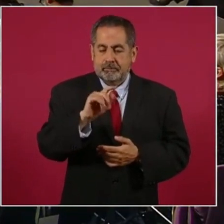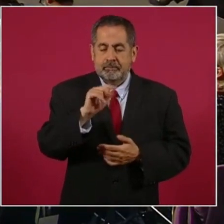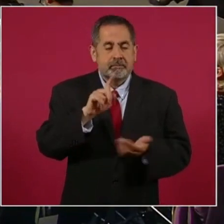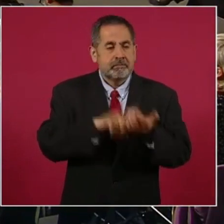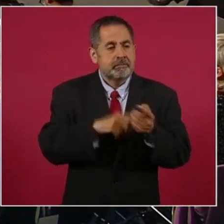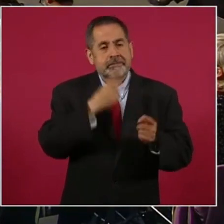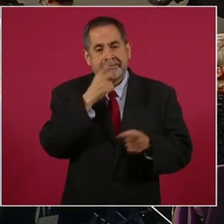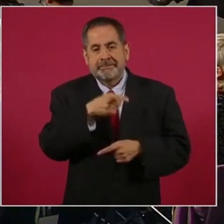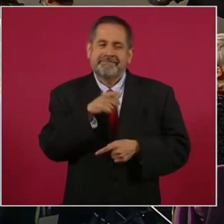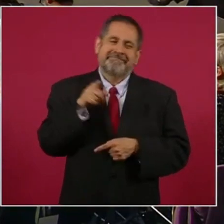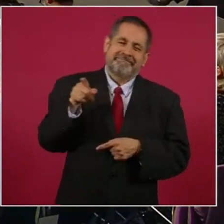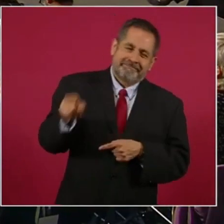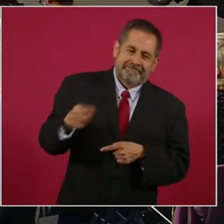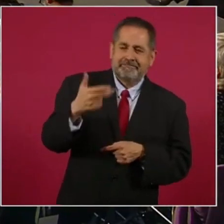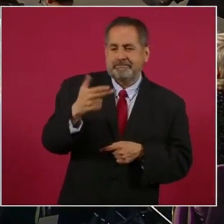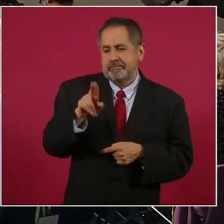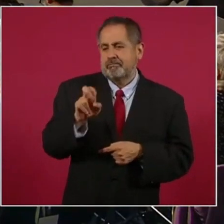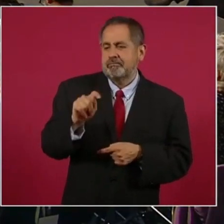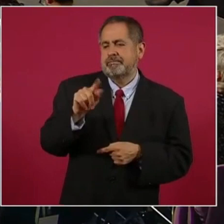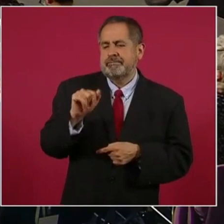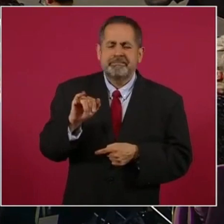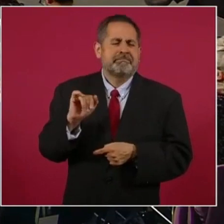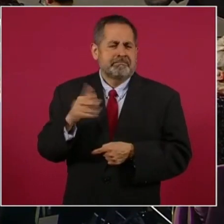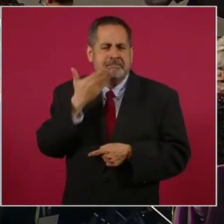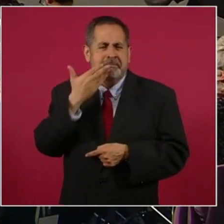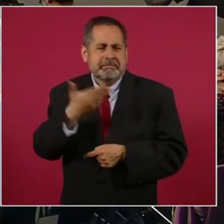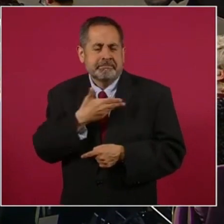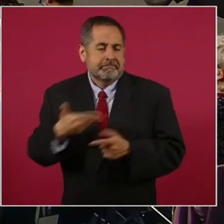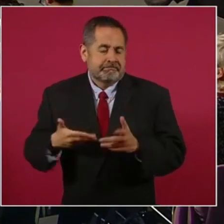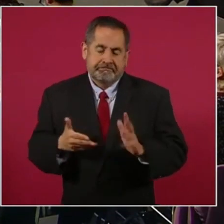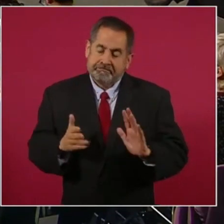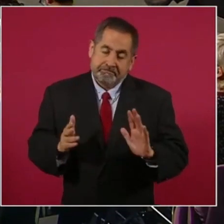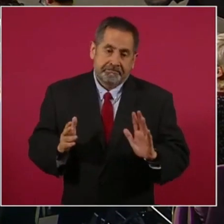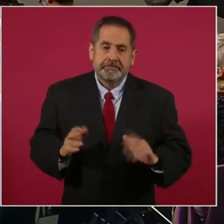como el